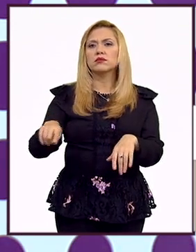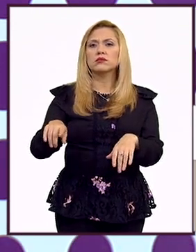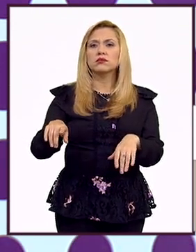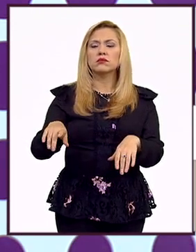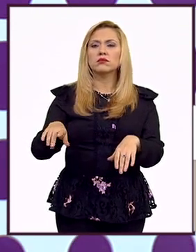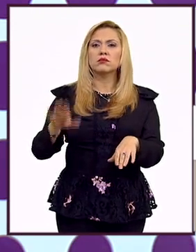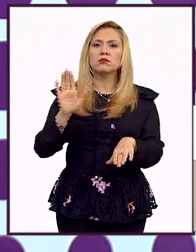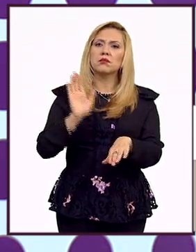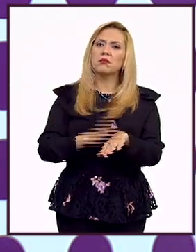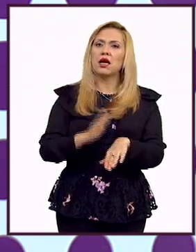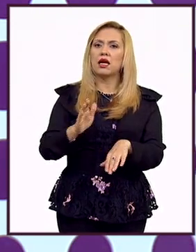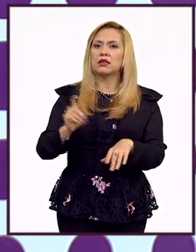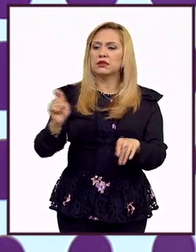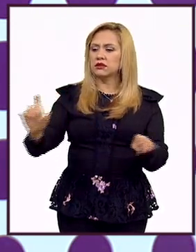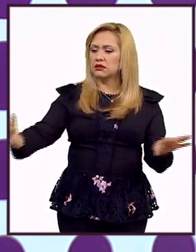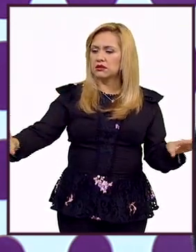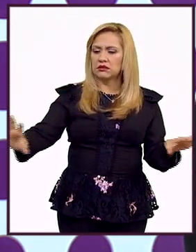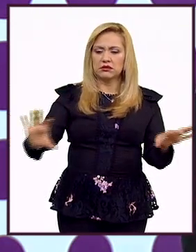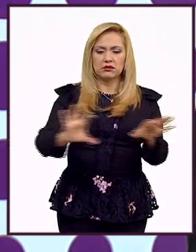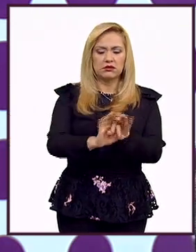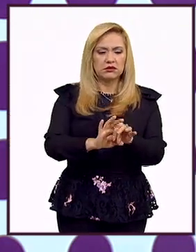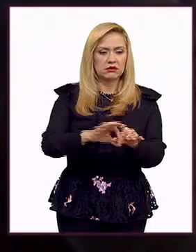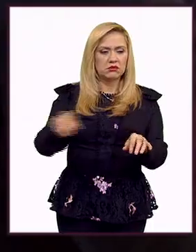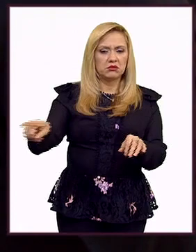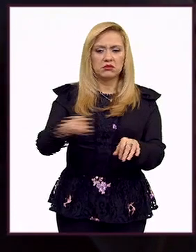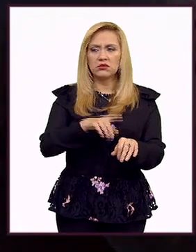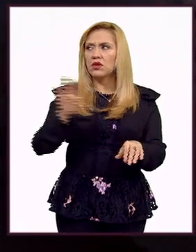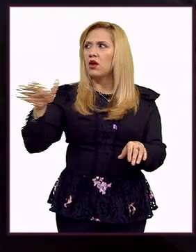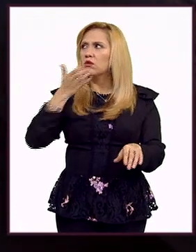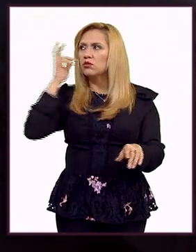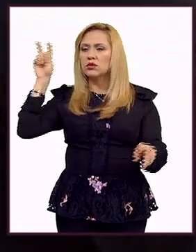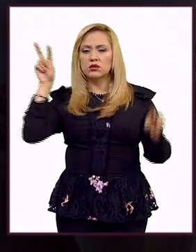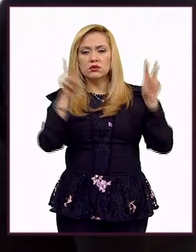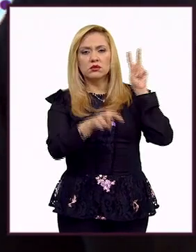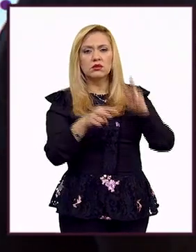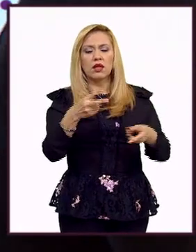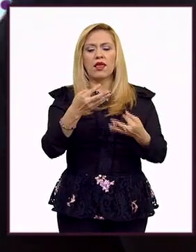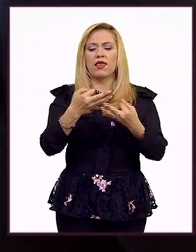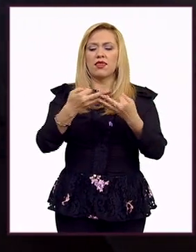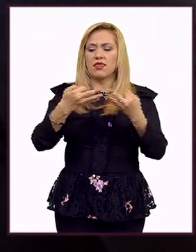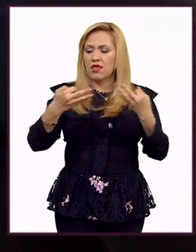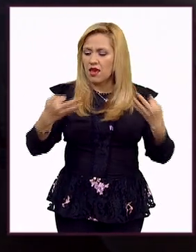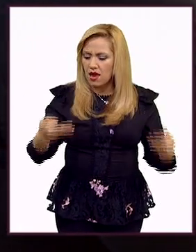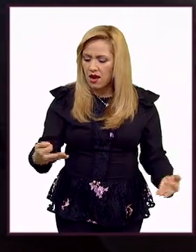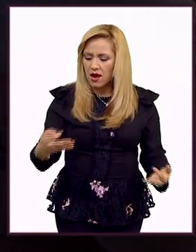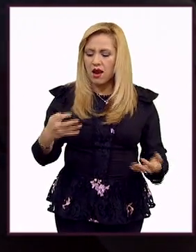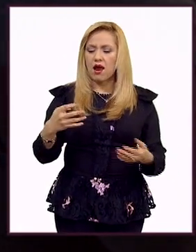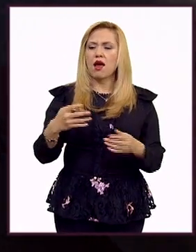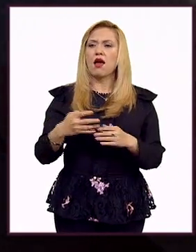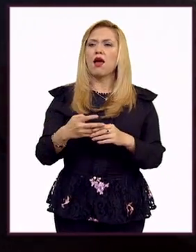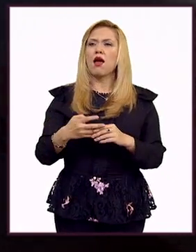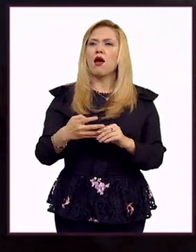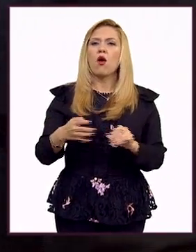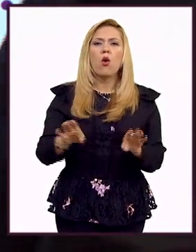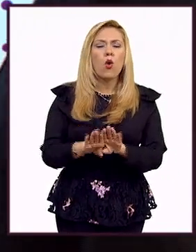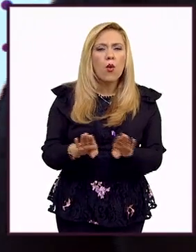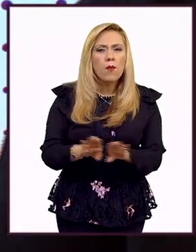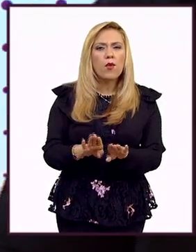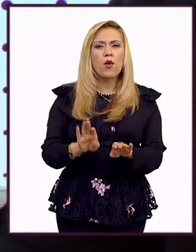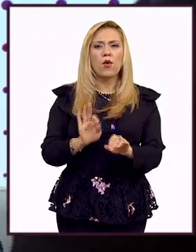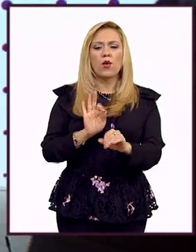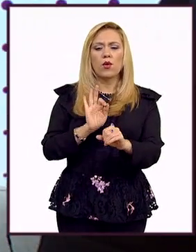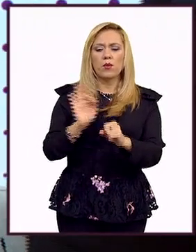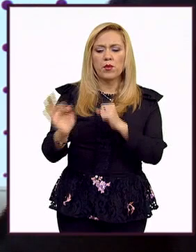esta identidad, el arraigo a la tierra, el tema de la cosmovisión y cómo se protegen los